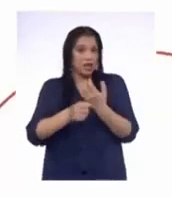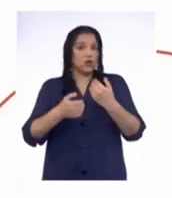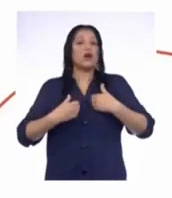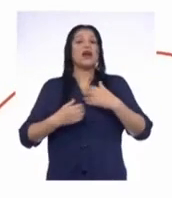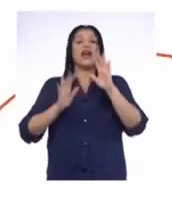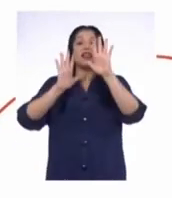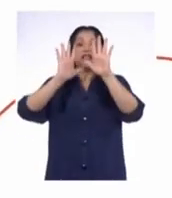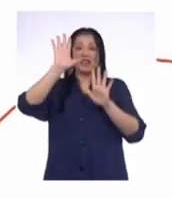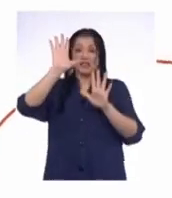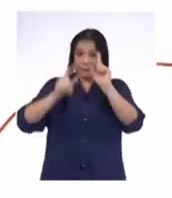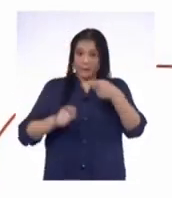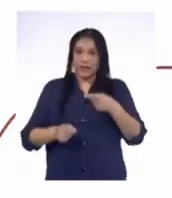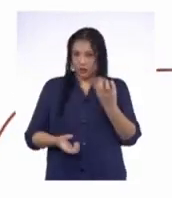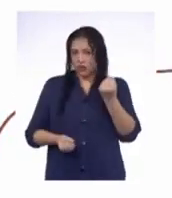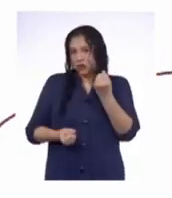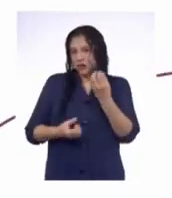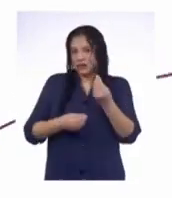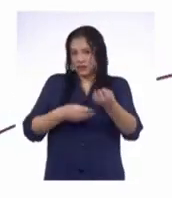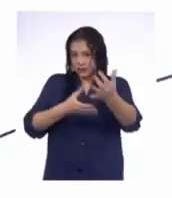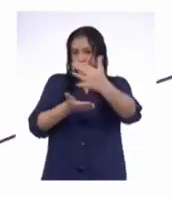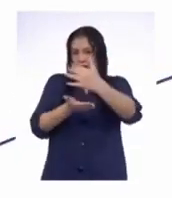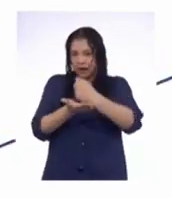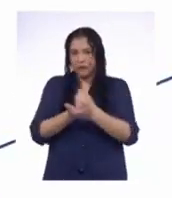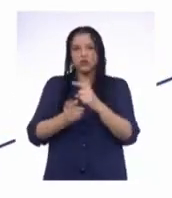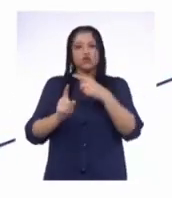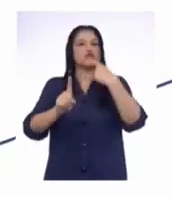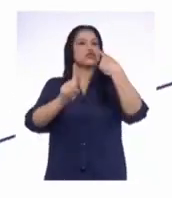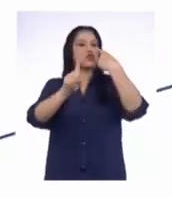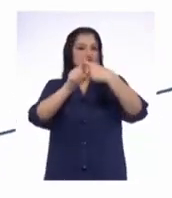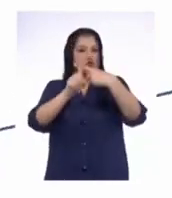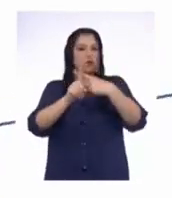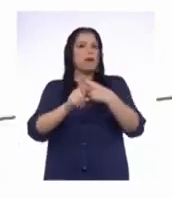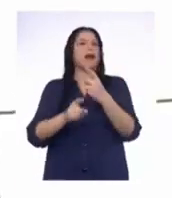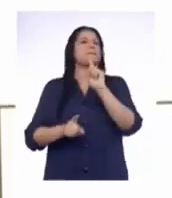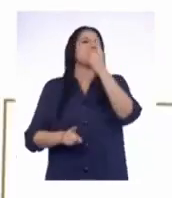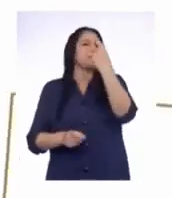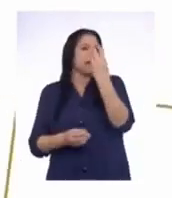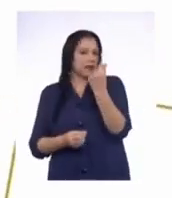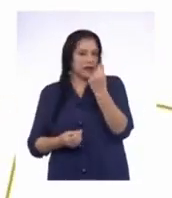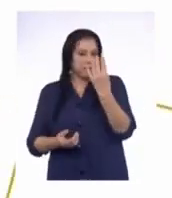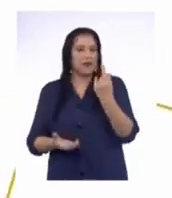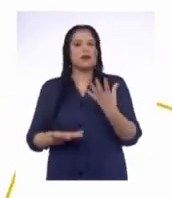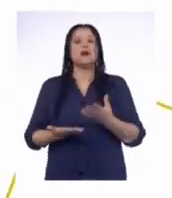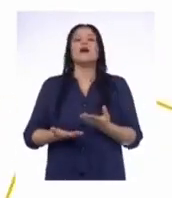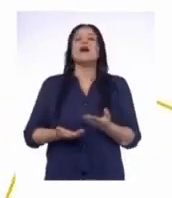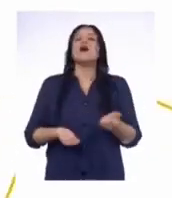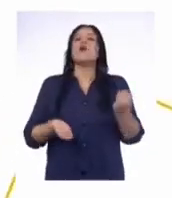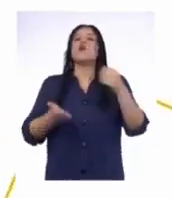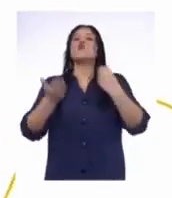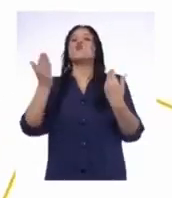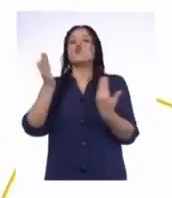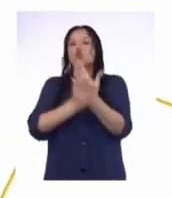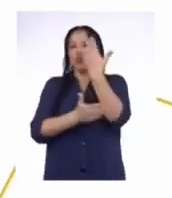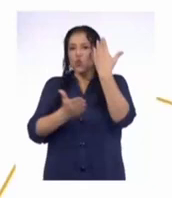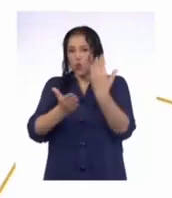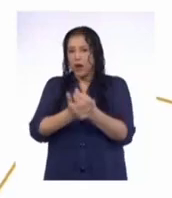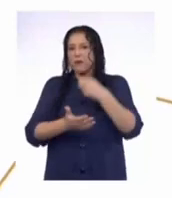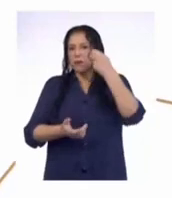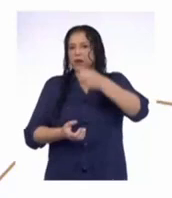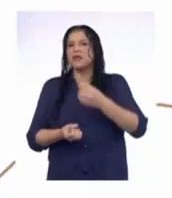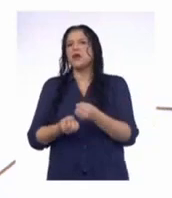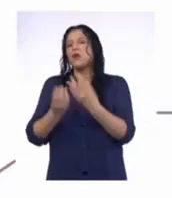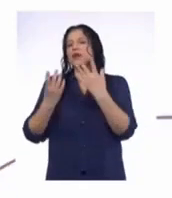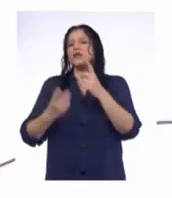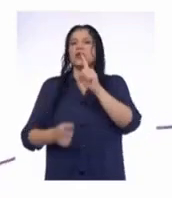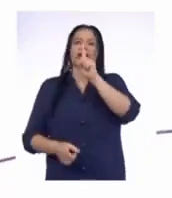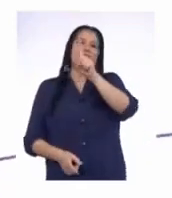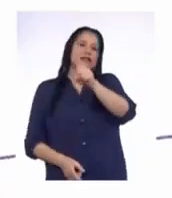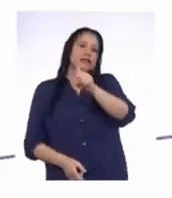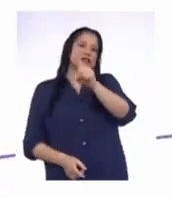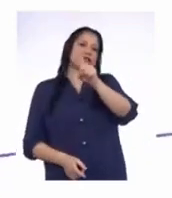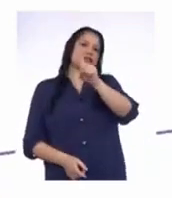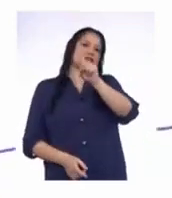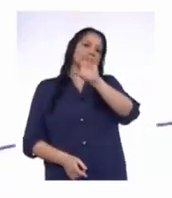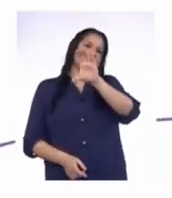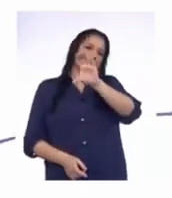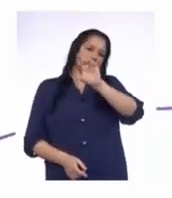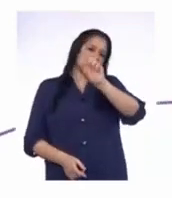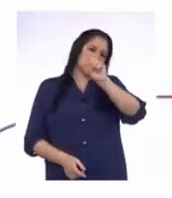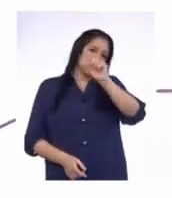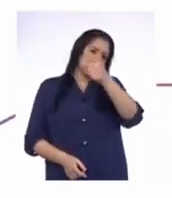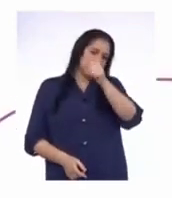mil soles y esto se suma al capital, generando un nuevo monto que asciende a 110 mil